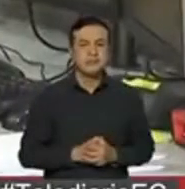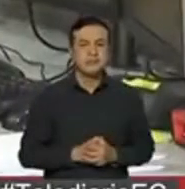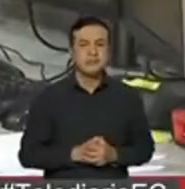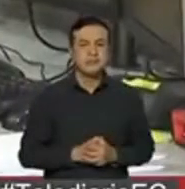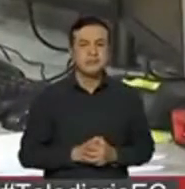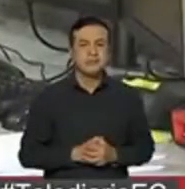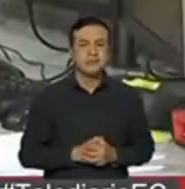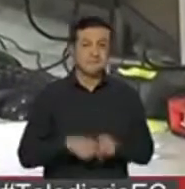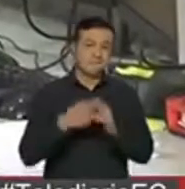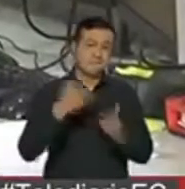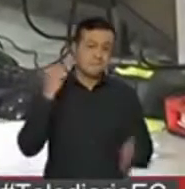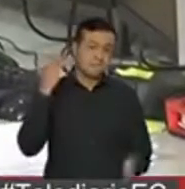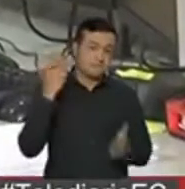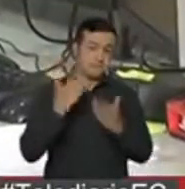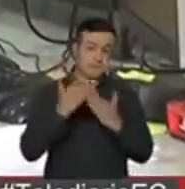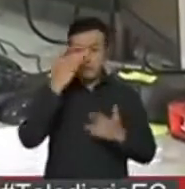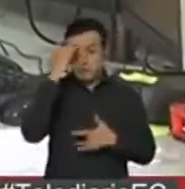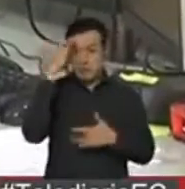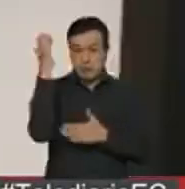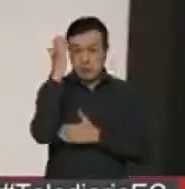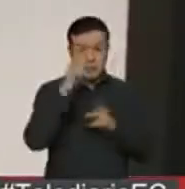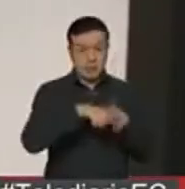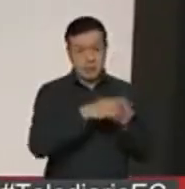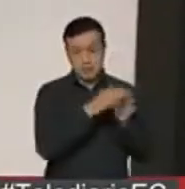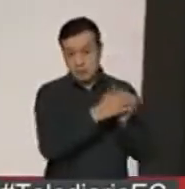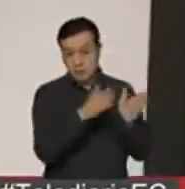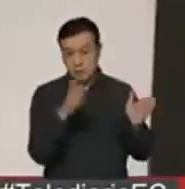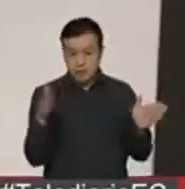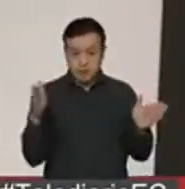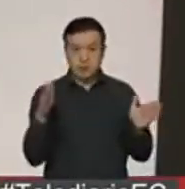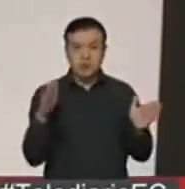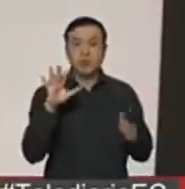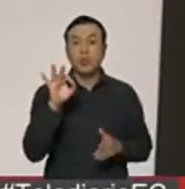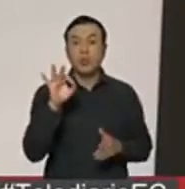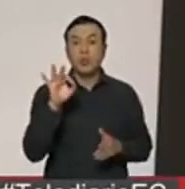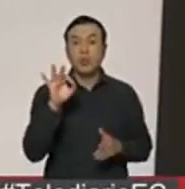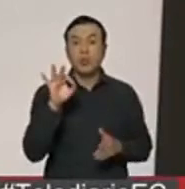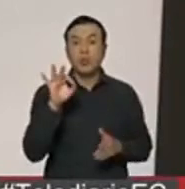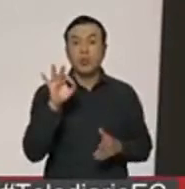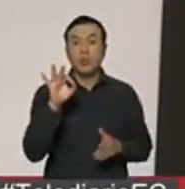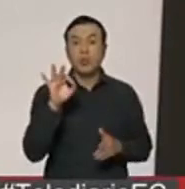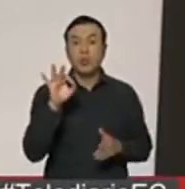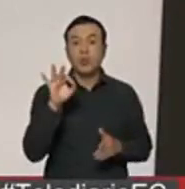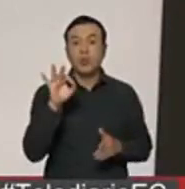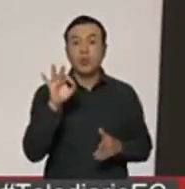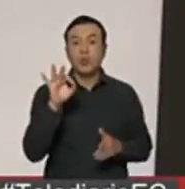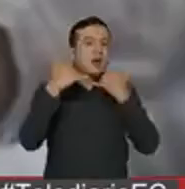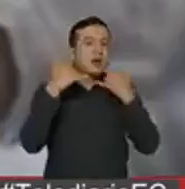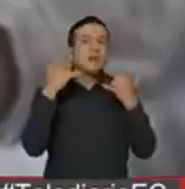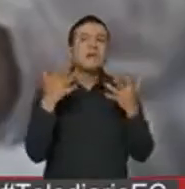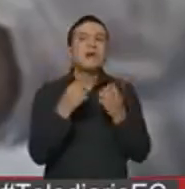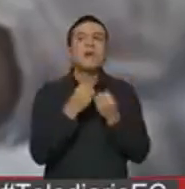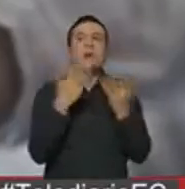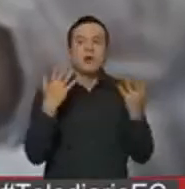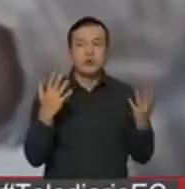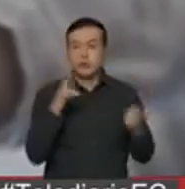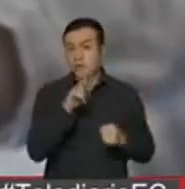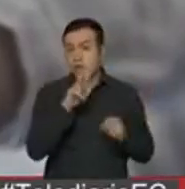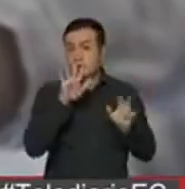Desde que inició la pandemia del COVID-19 en Ecuador, el Servicio Integrado de Seguridad EQ911 registra más de